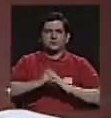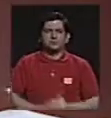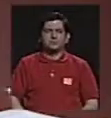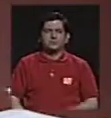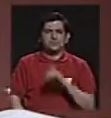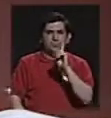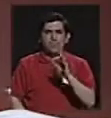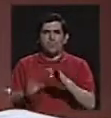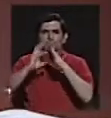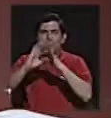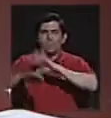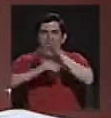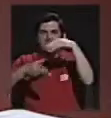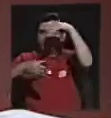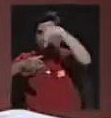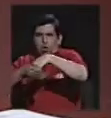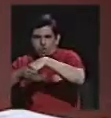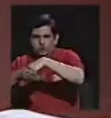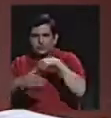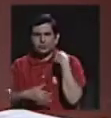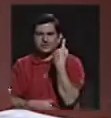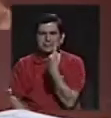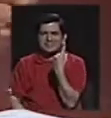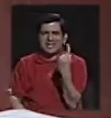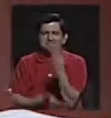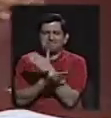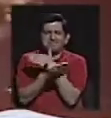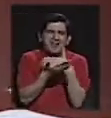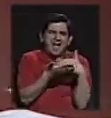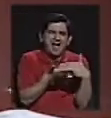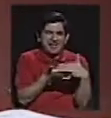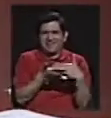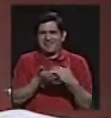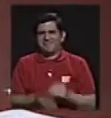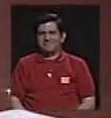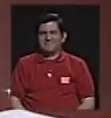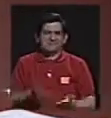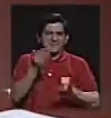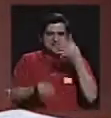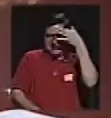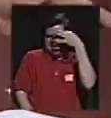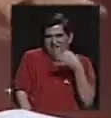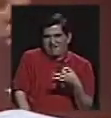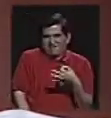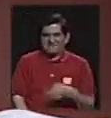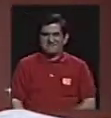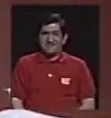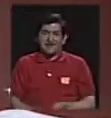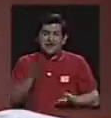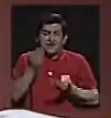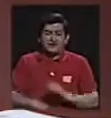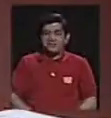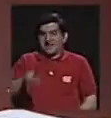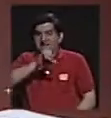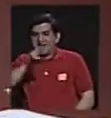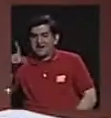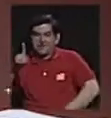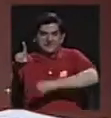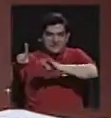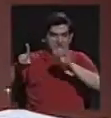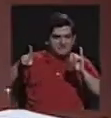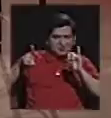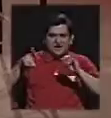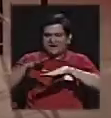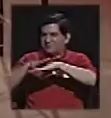coalición en la que quepan todos. Siempre va a quedar alguna de las posiciones, ya sea a la derecha o a la izquierda,